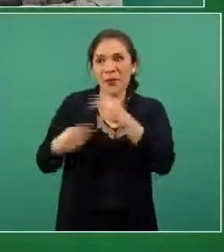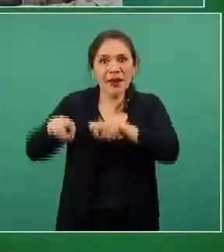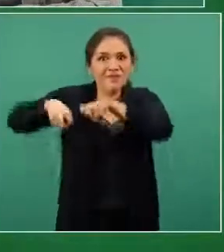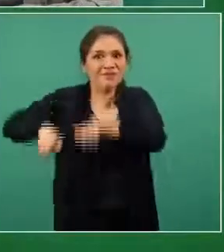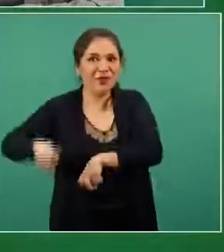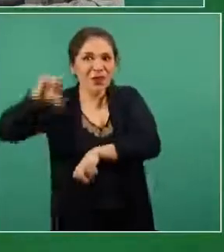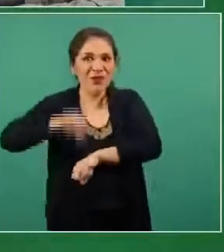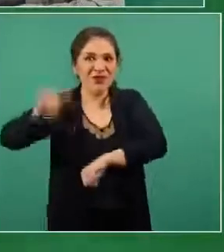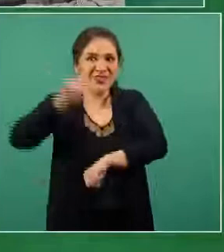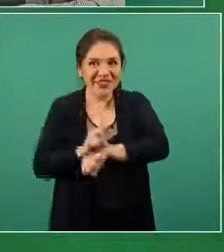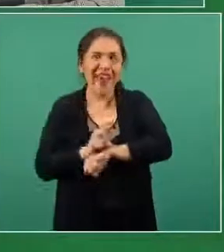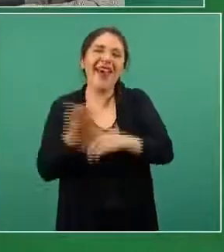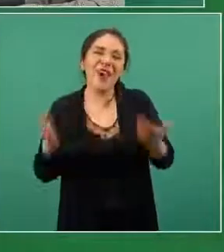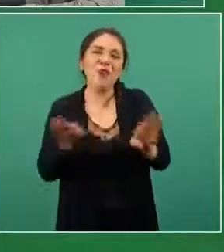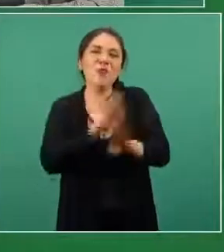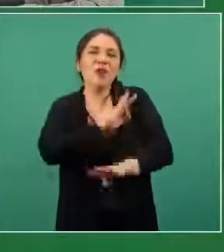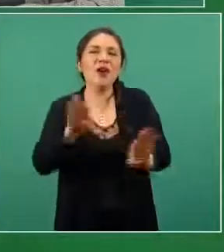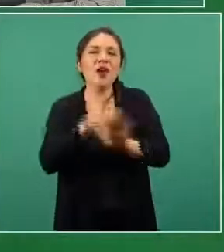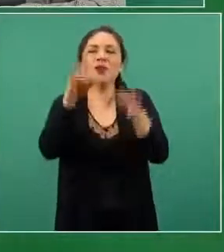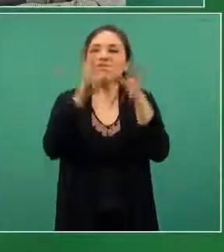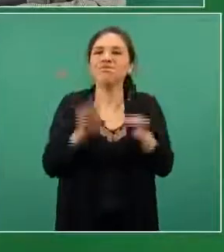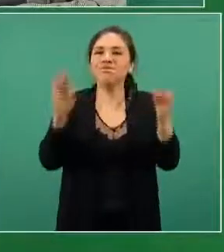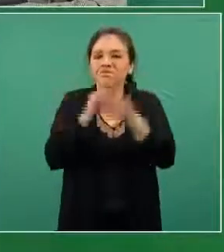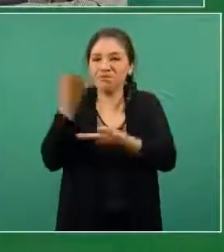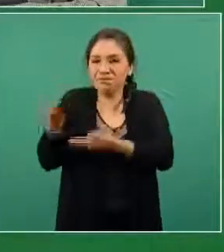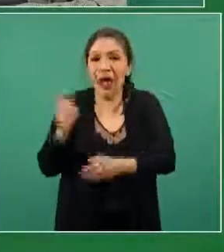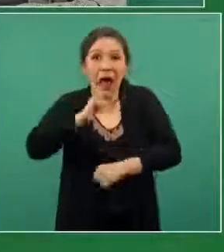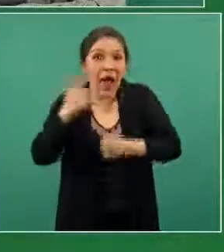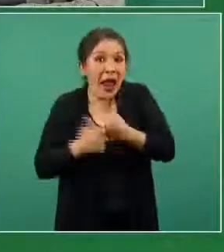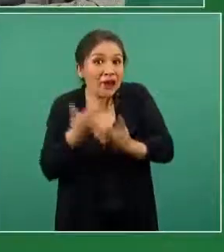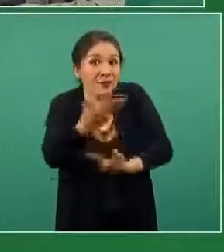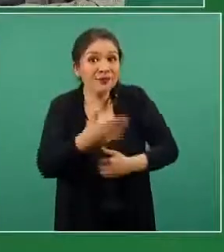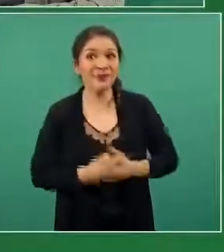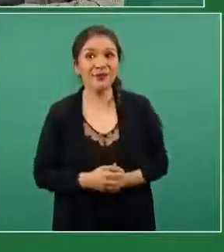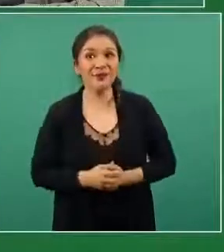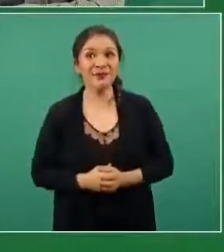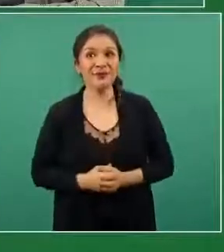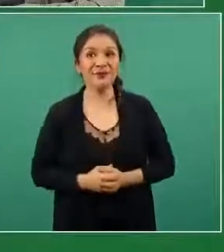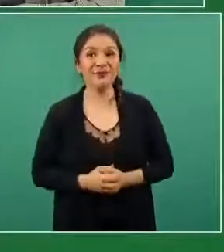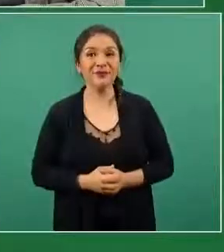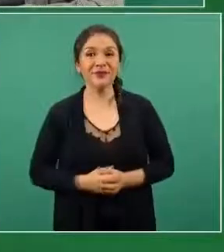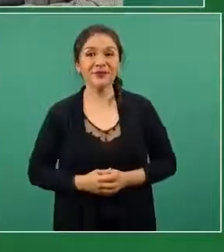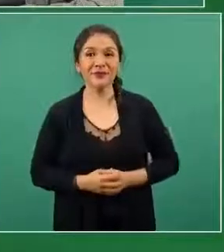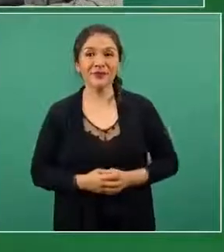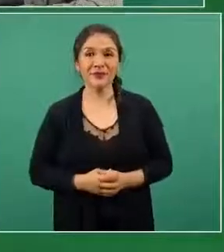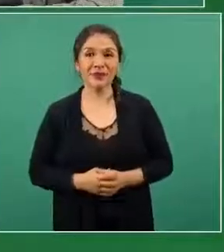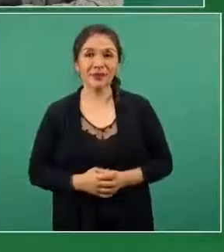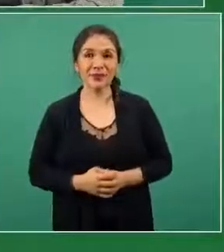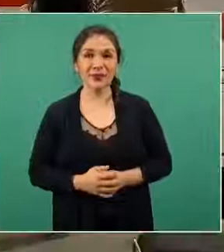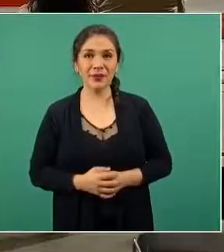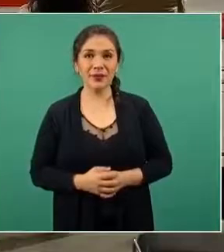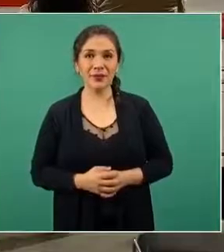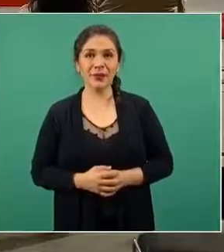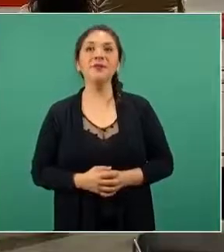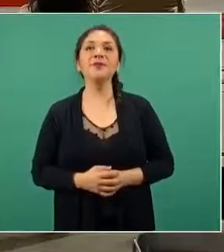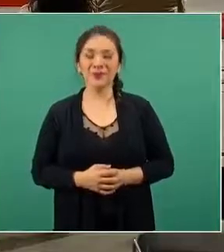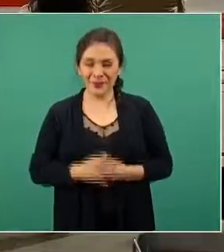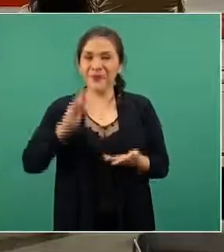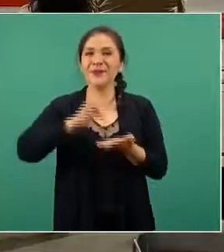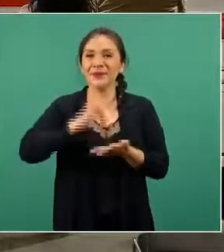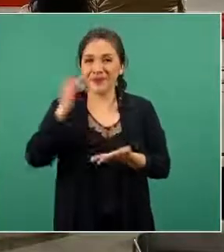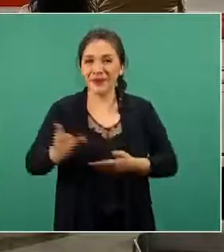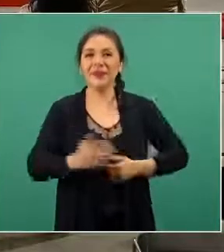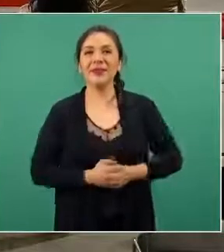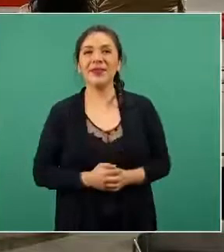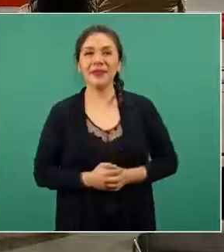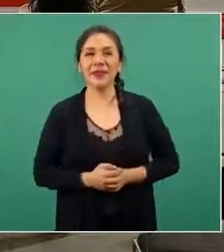de hoy aquí con nosotros, pudieran comentarnos. Doctora Alomía, adelante, por favor. Sí, muchas